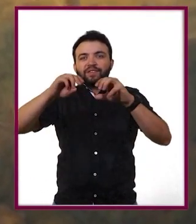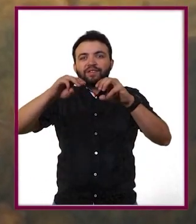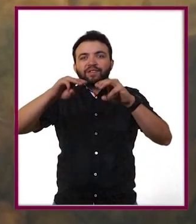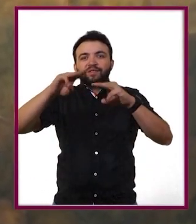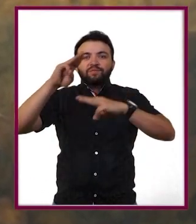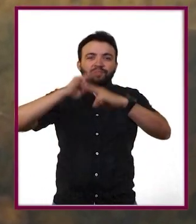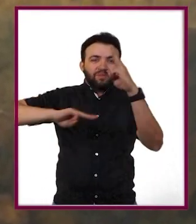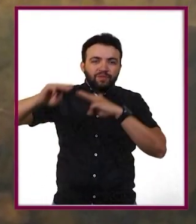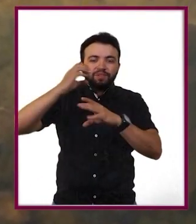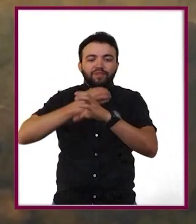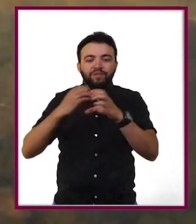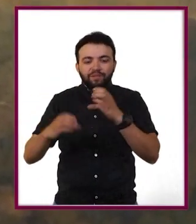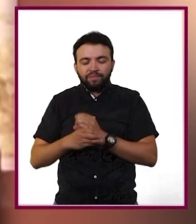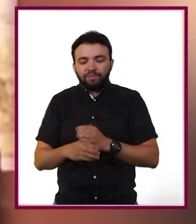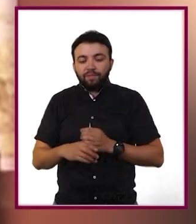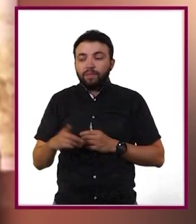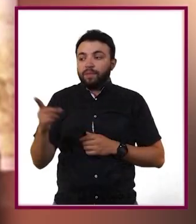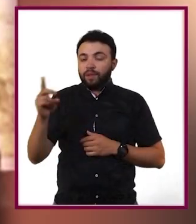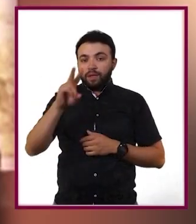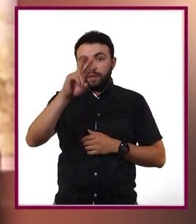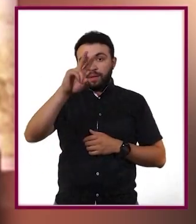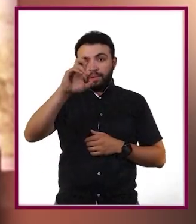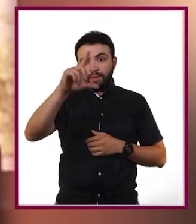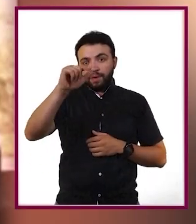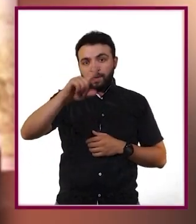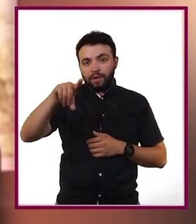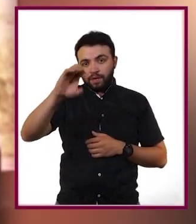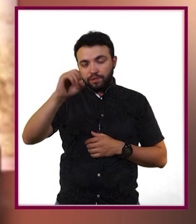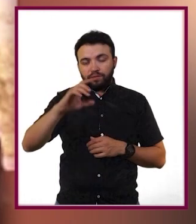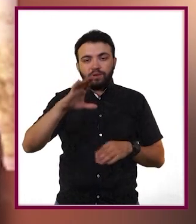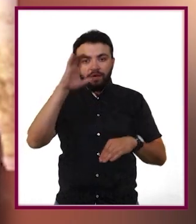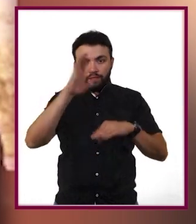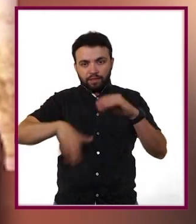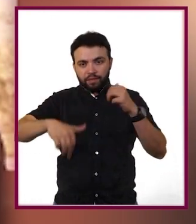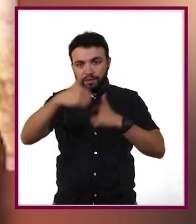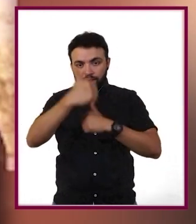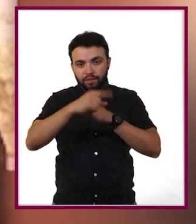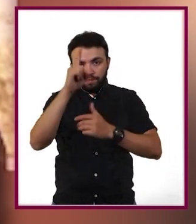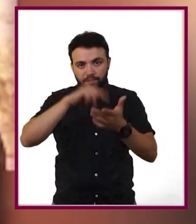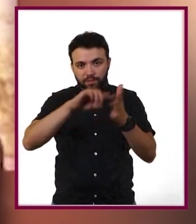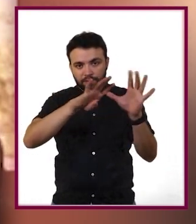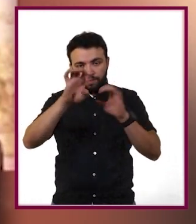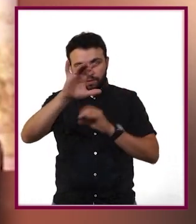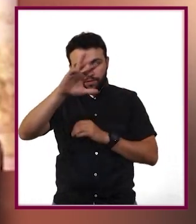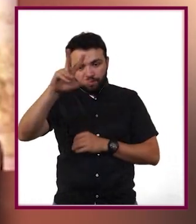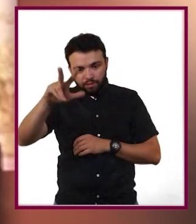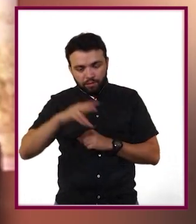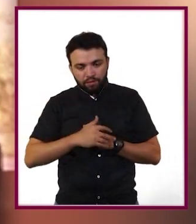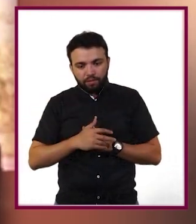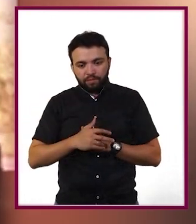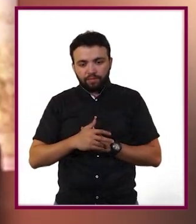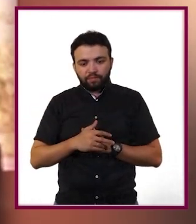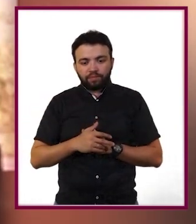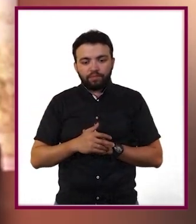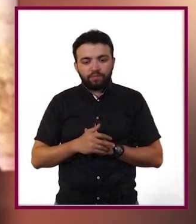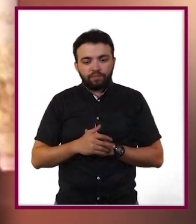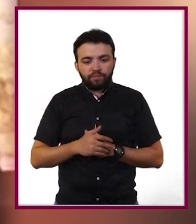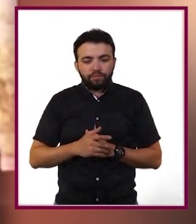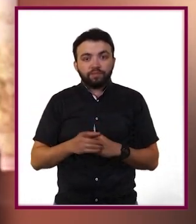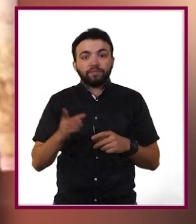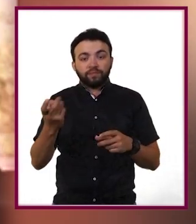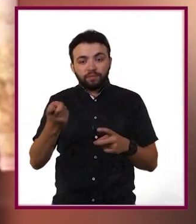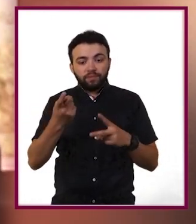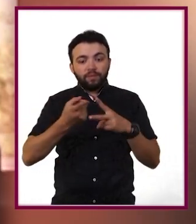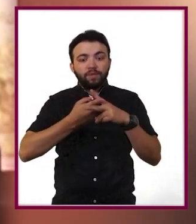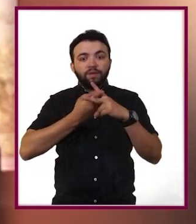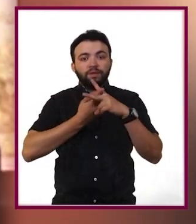paisaje. Velasco, cuando termina la carrera en 1868, hace, junto con algunos investigadores de